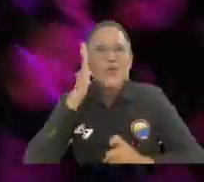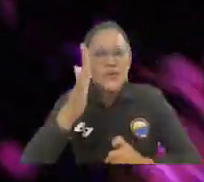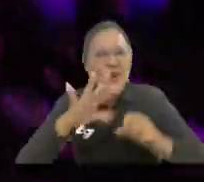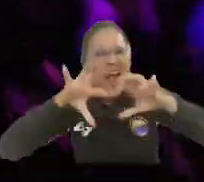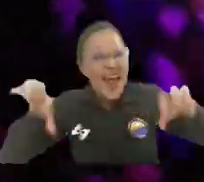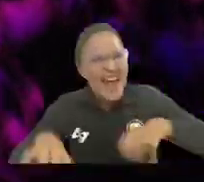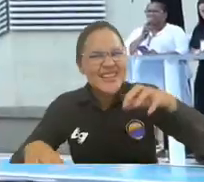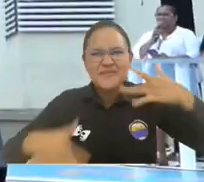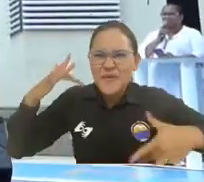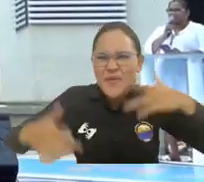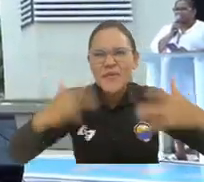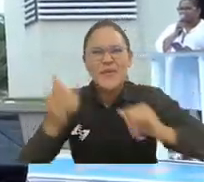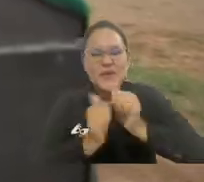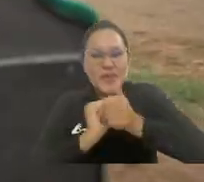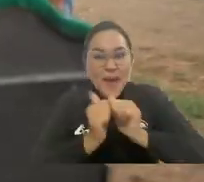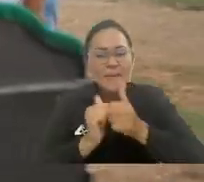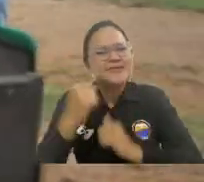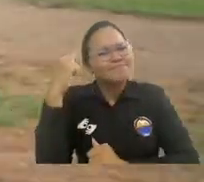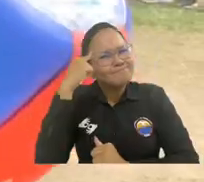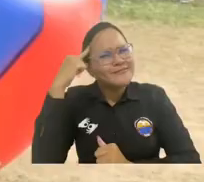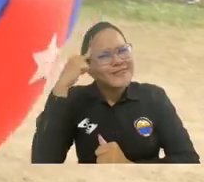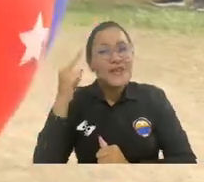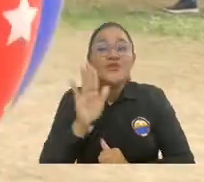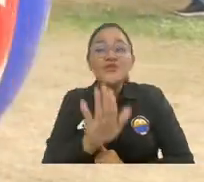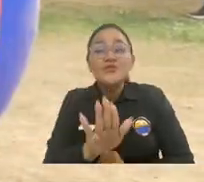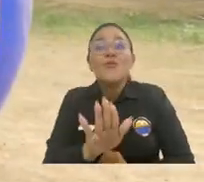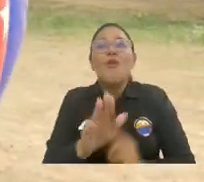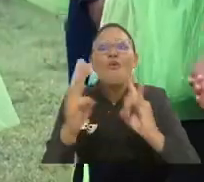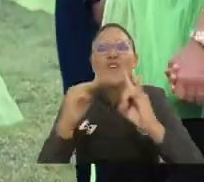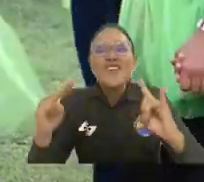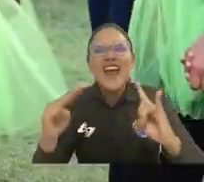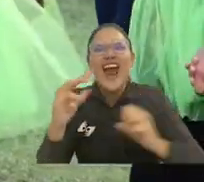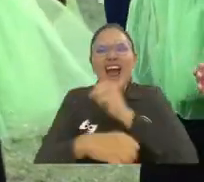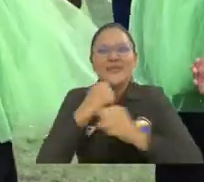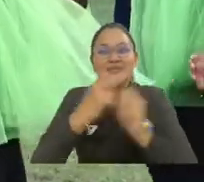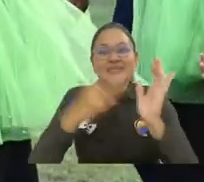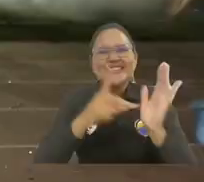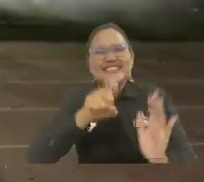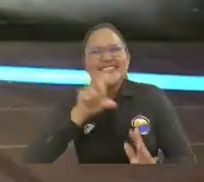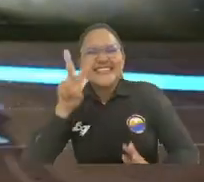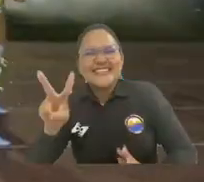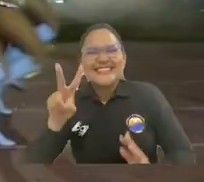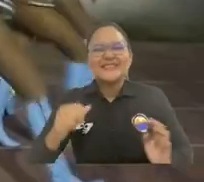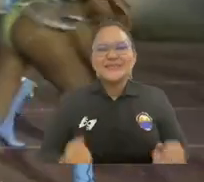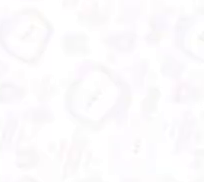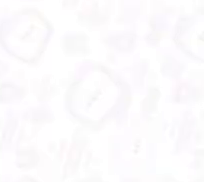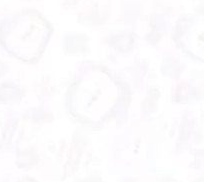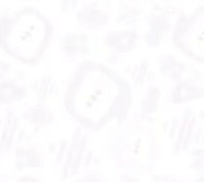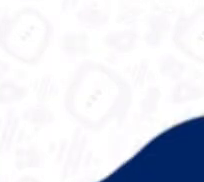actividades culturales recreativas y deportivas pensadas en la universidad del